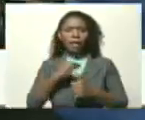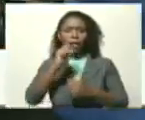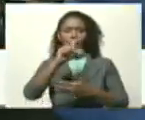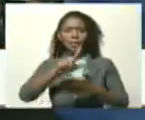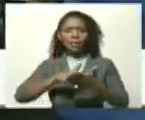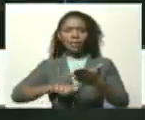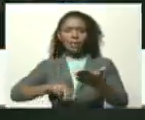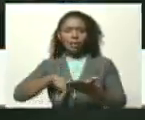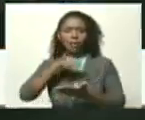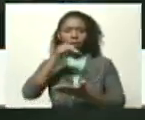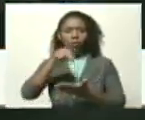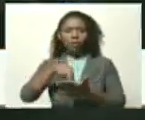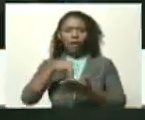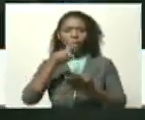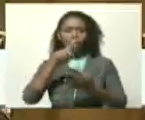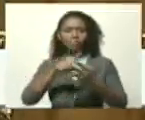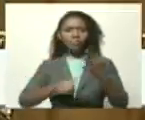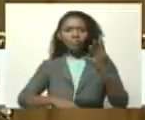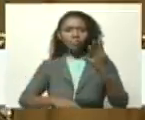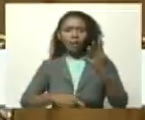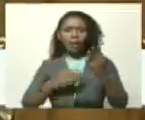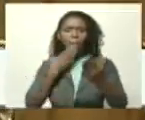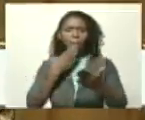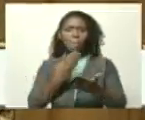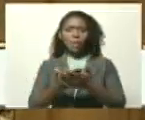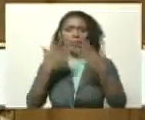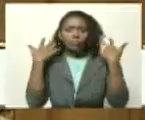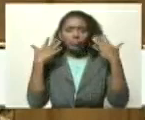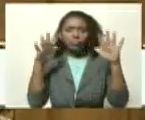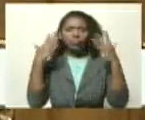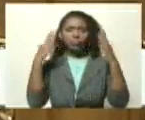nacional. Pido un aplauso